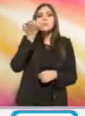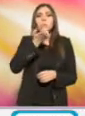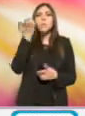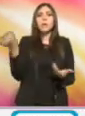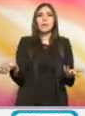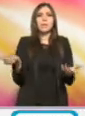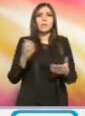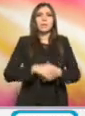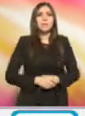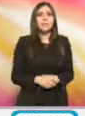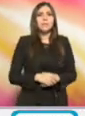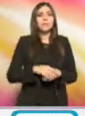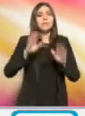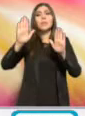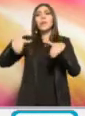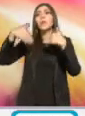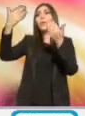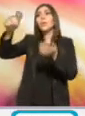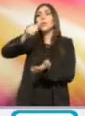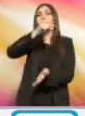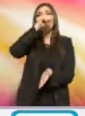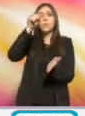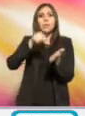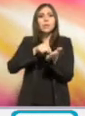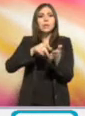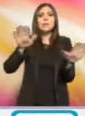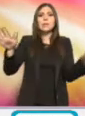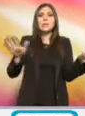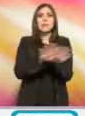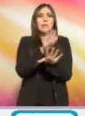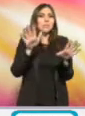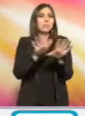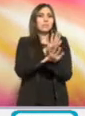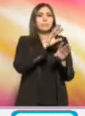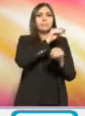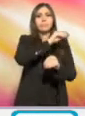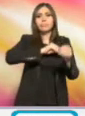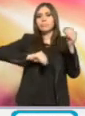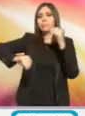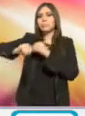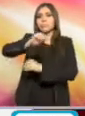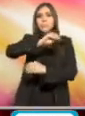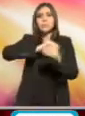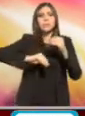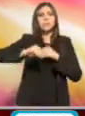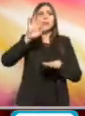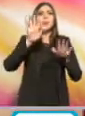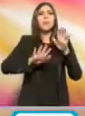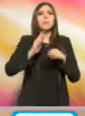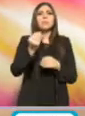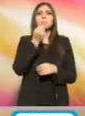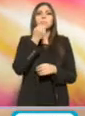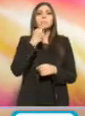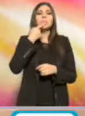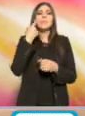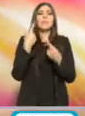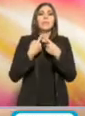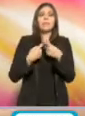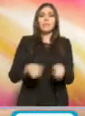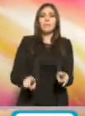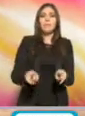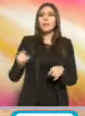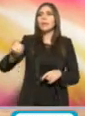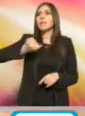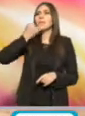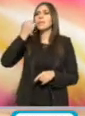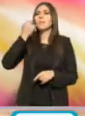escuela, ¿no? Y llegan a otro lugar, pero se cambian a tal grado, de 180 grados, que la comida es diferente, el idioma